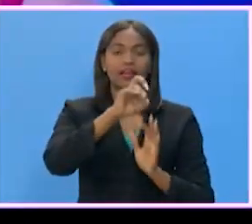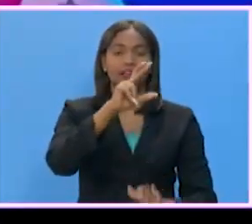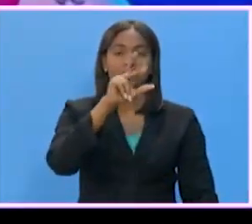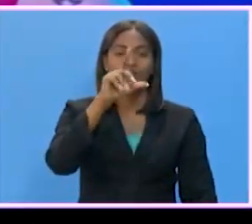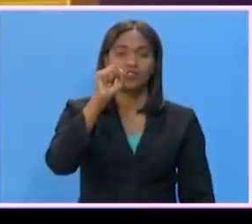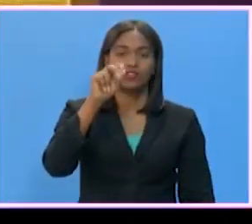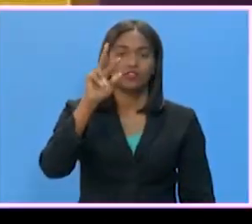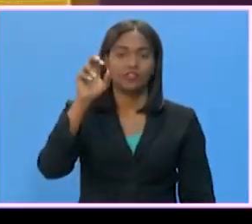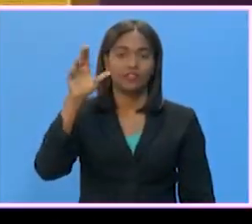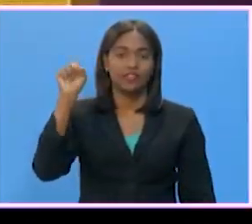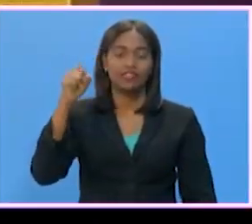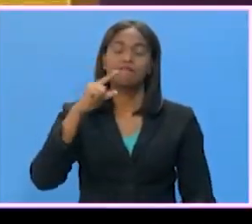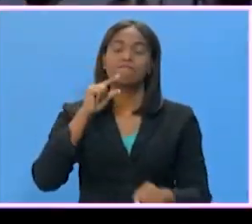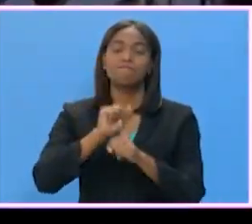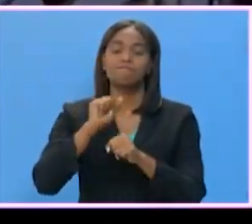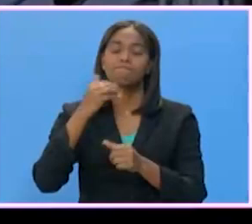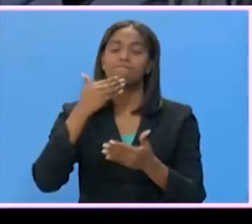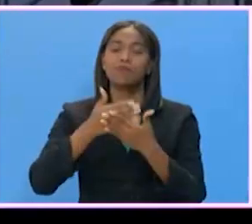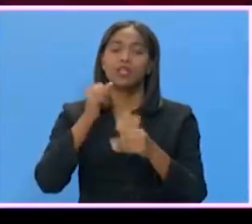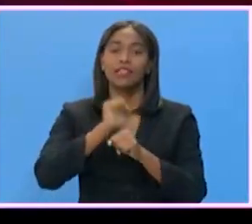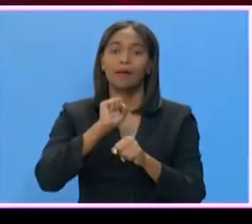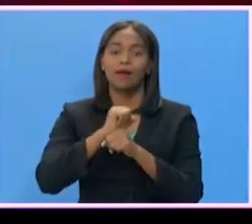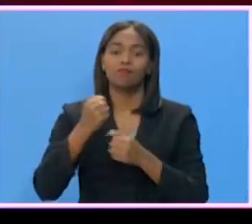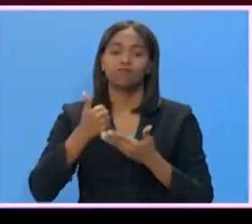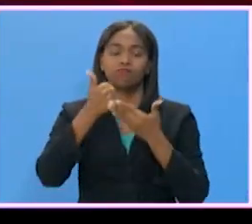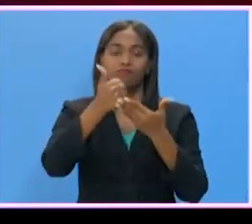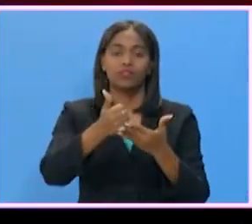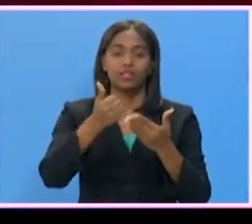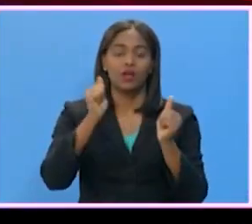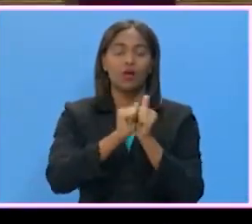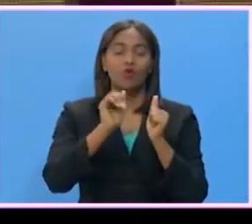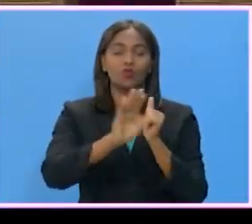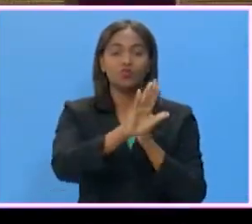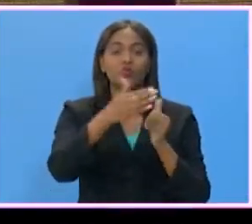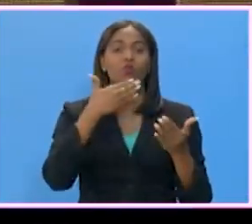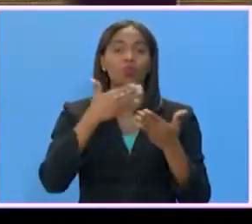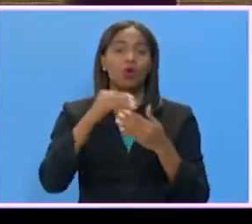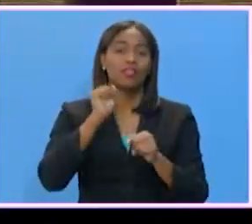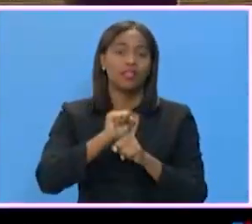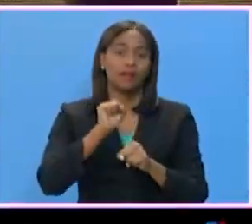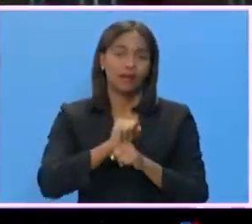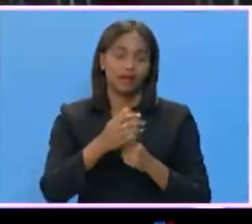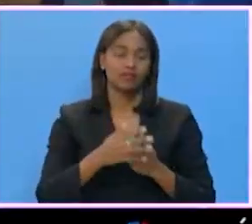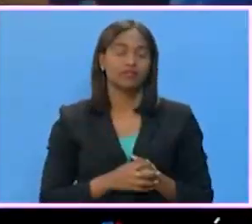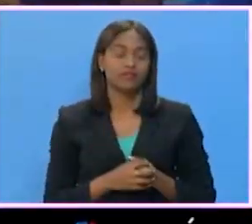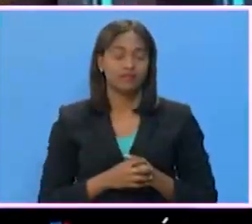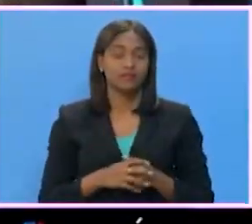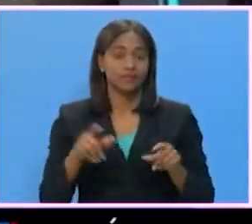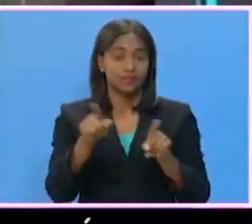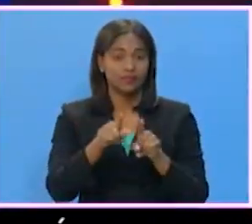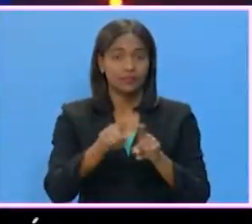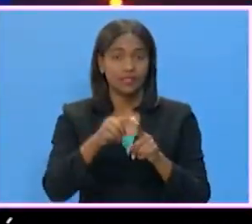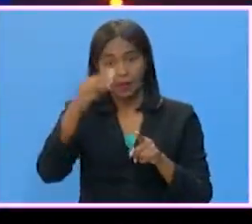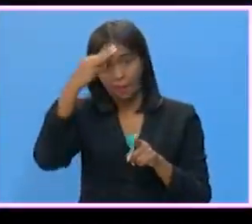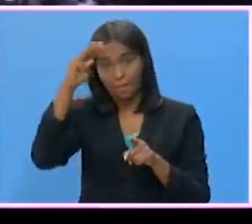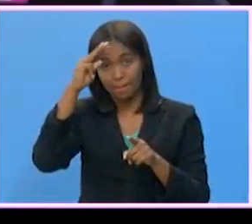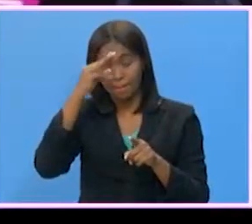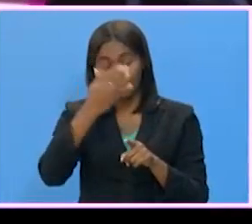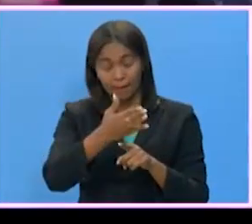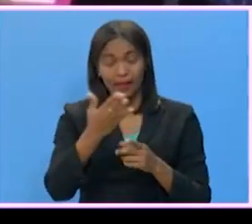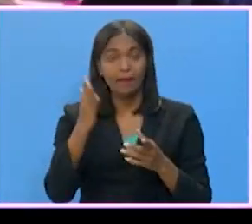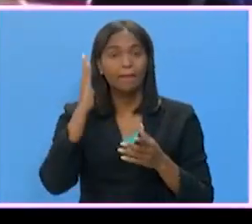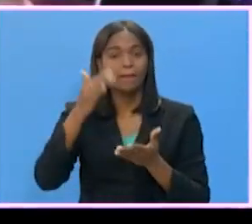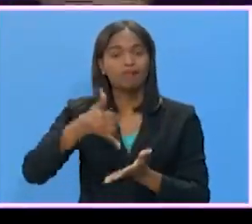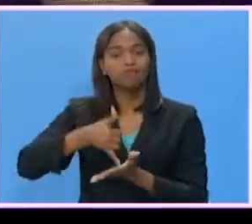premio compromiso por la labor social que ha emprendido con su iniciativa Tras la Perla. Asimismo, el mexicano Mijares